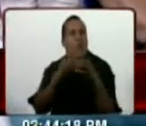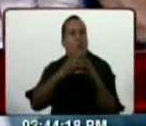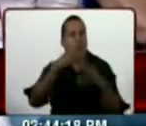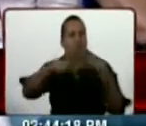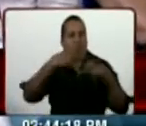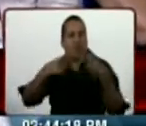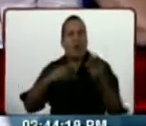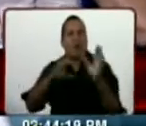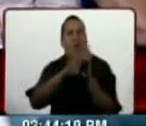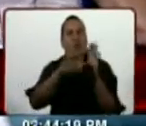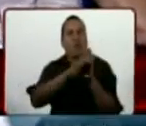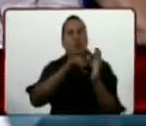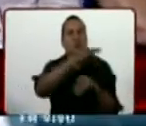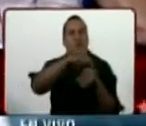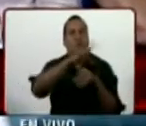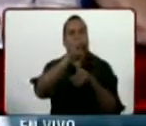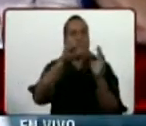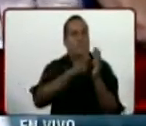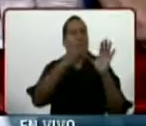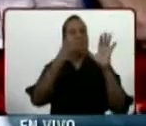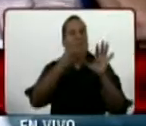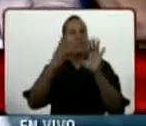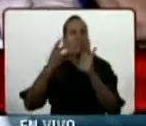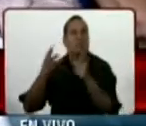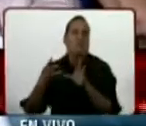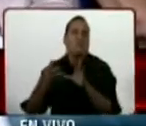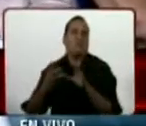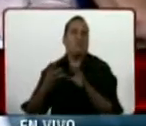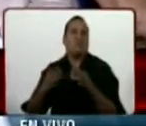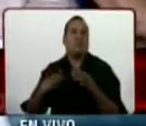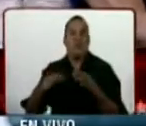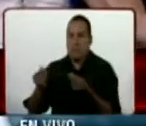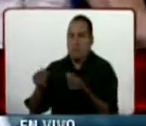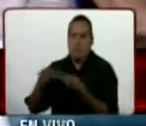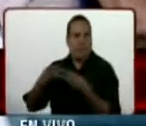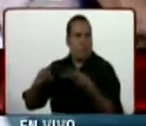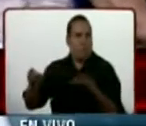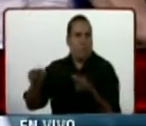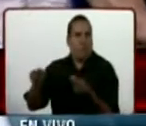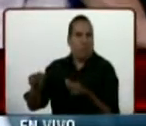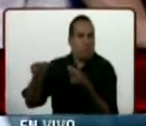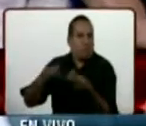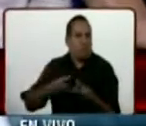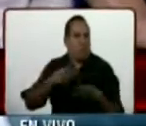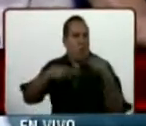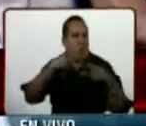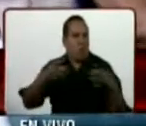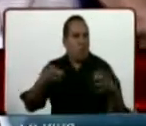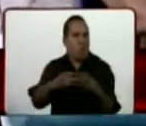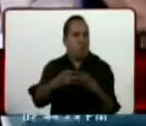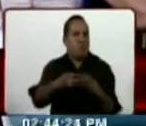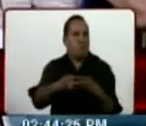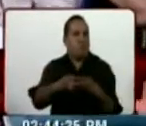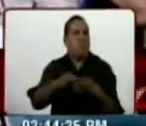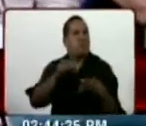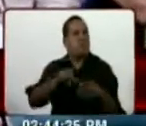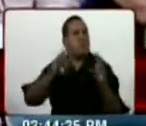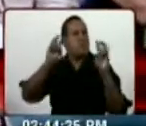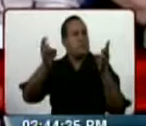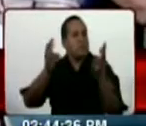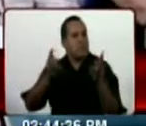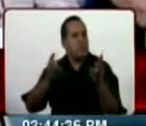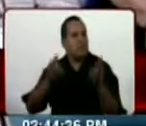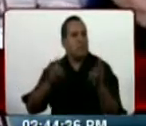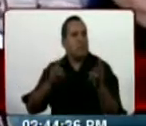Constitución de 1999 se eliminó el financiamiento público a estas organizaciones y ese tema justamente impregnó